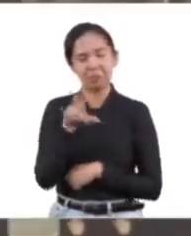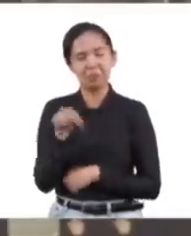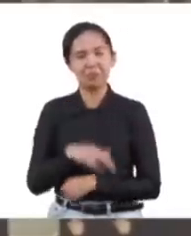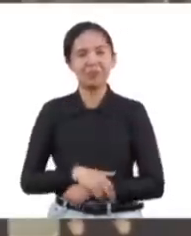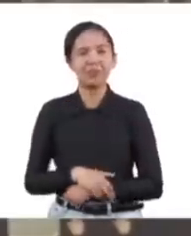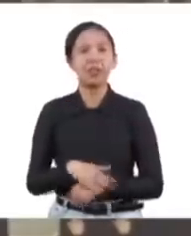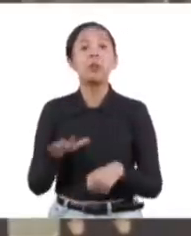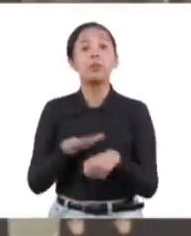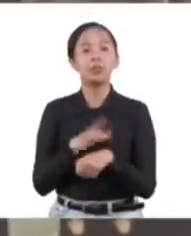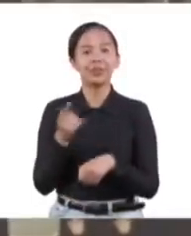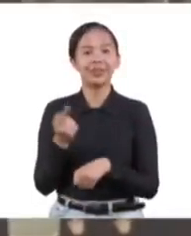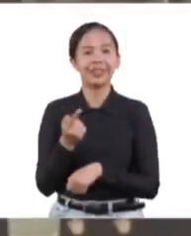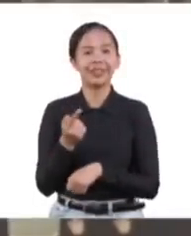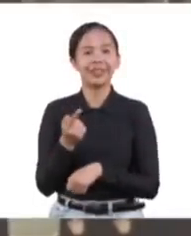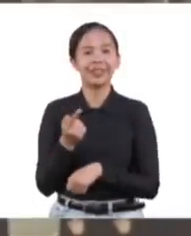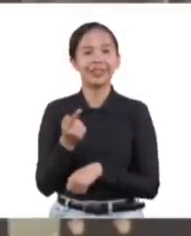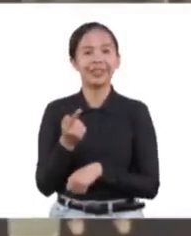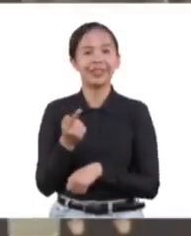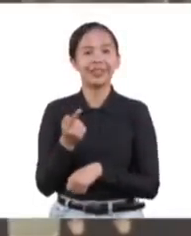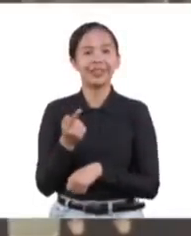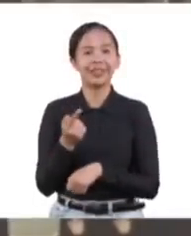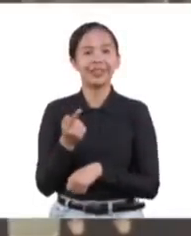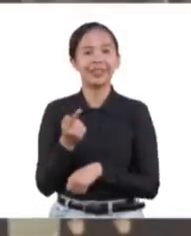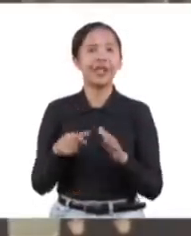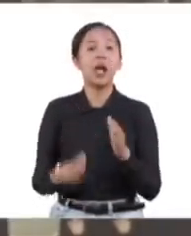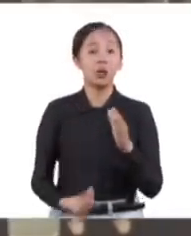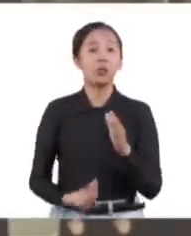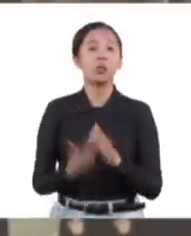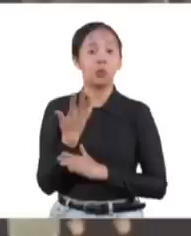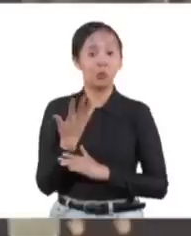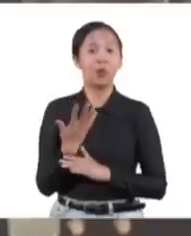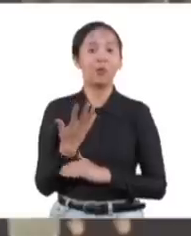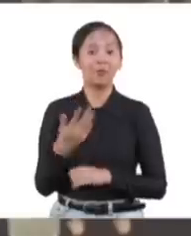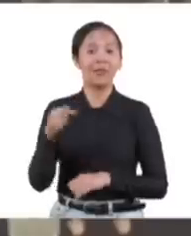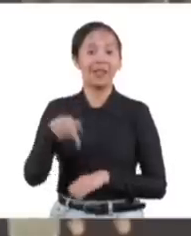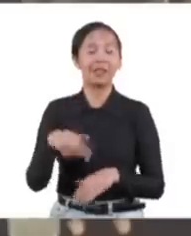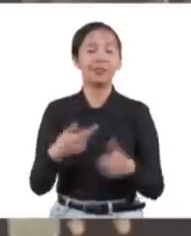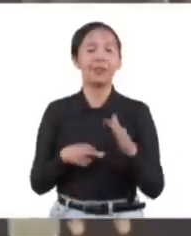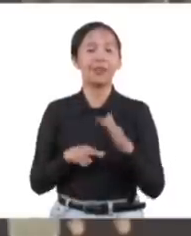Estamos haciendo una nueva línea del metro.